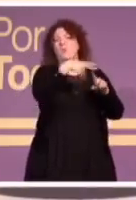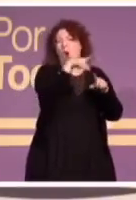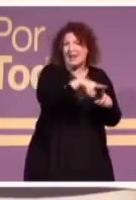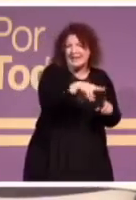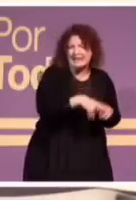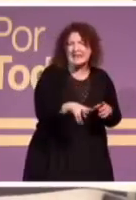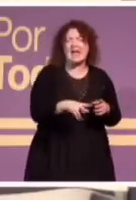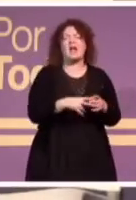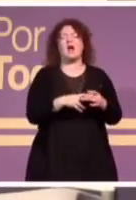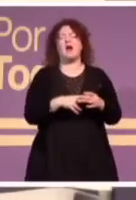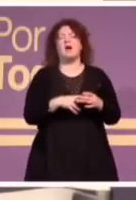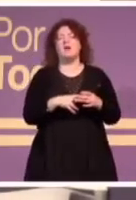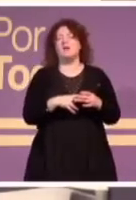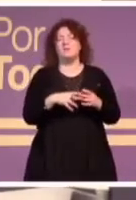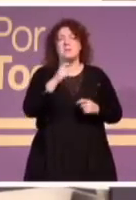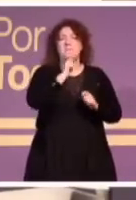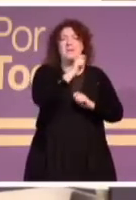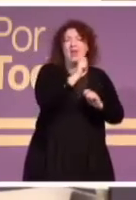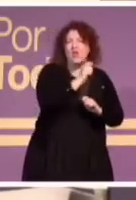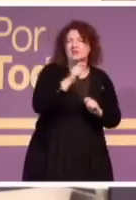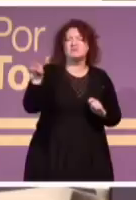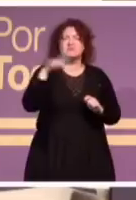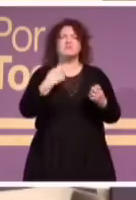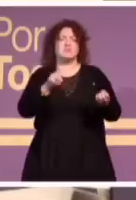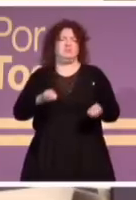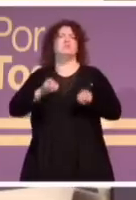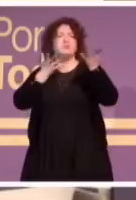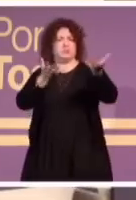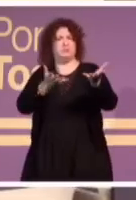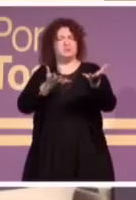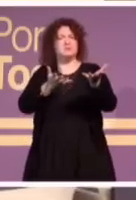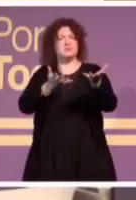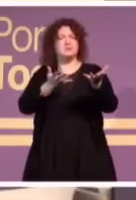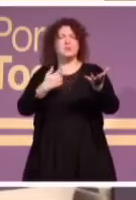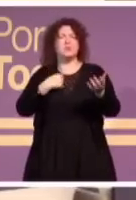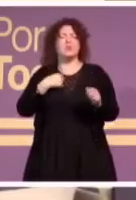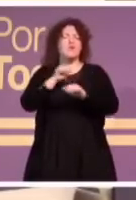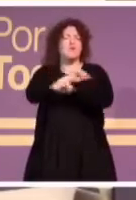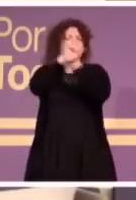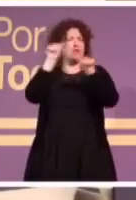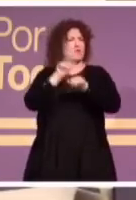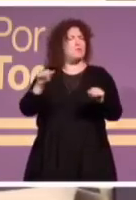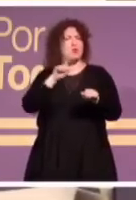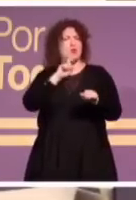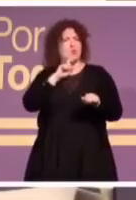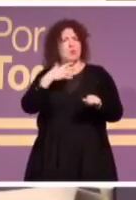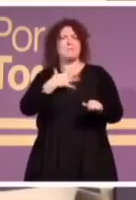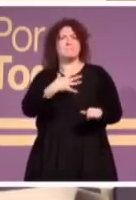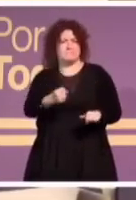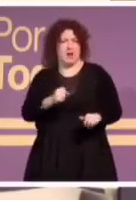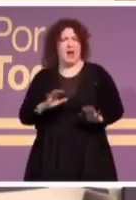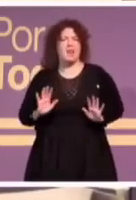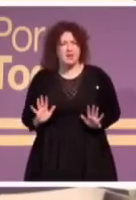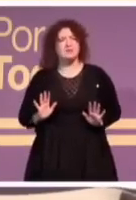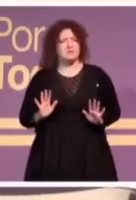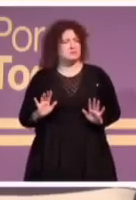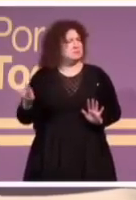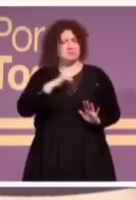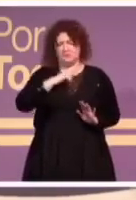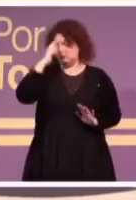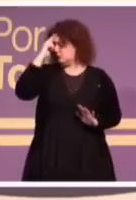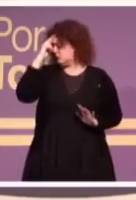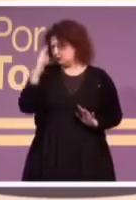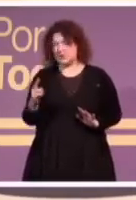política, desde el periodismo. Y esas voces han sido voces muy valientes que merecen el mayor de